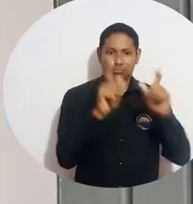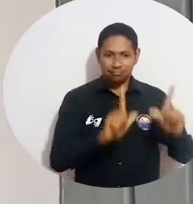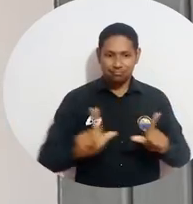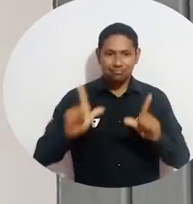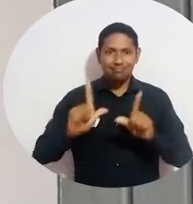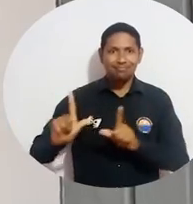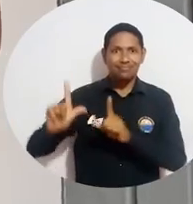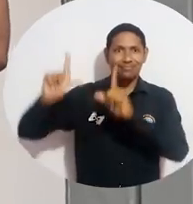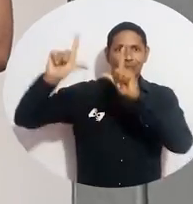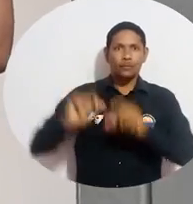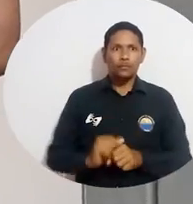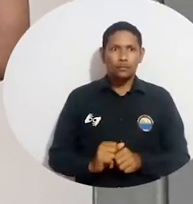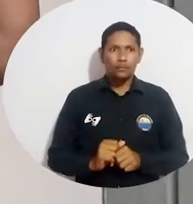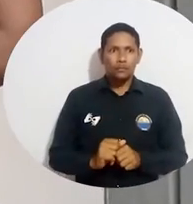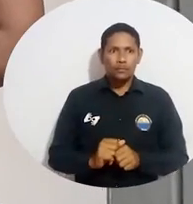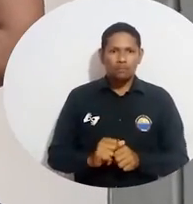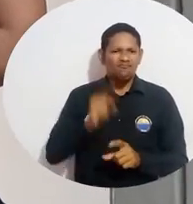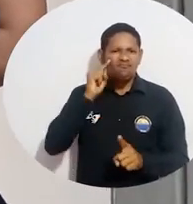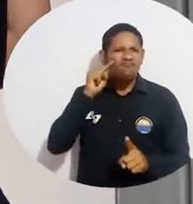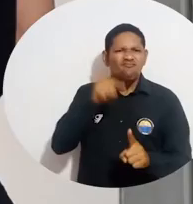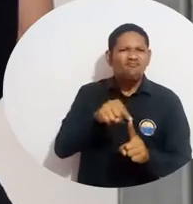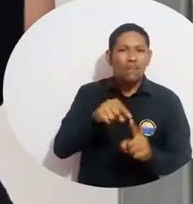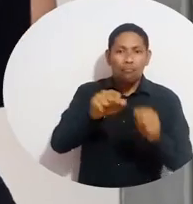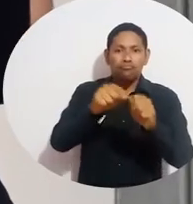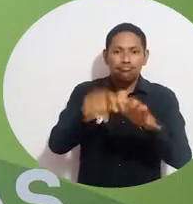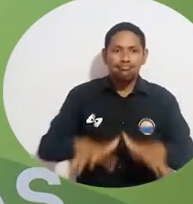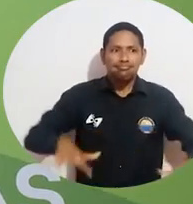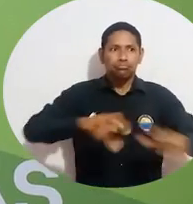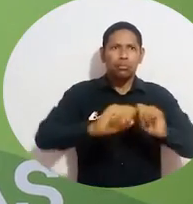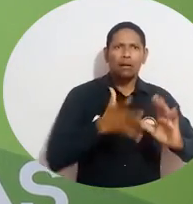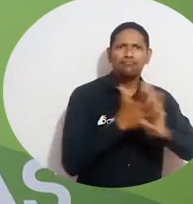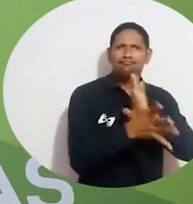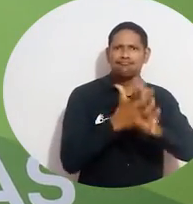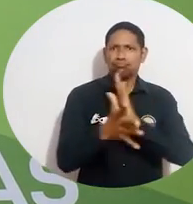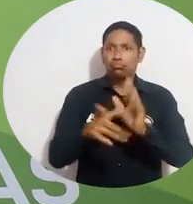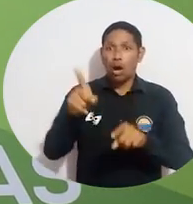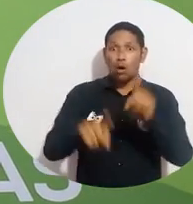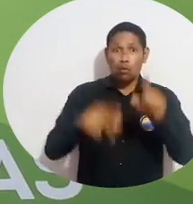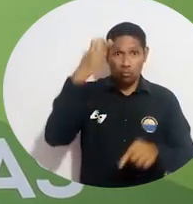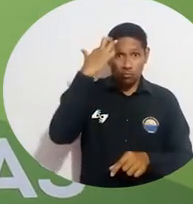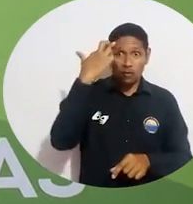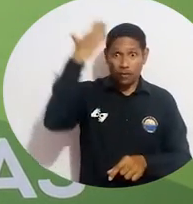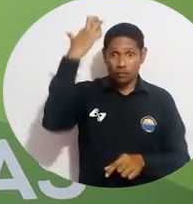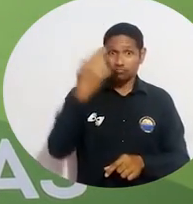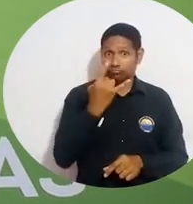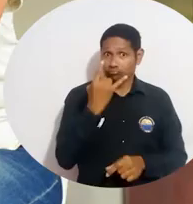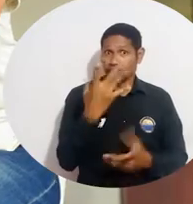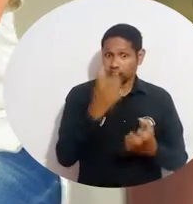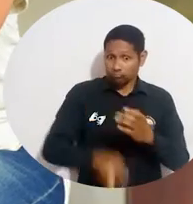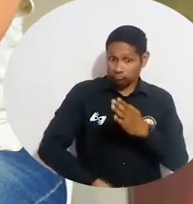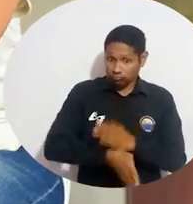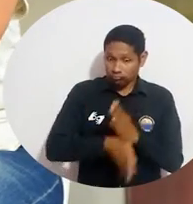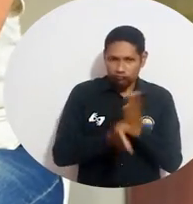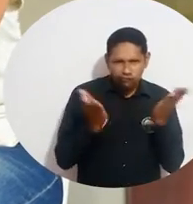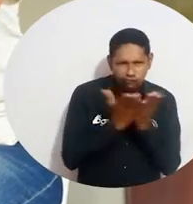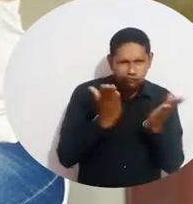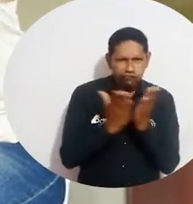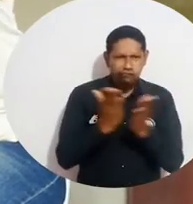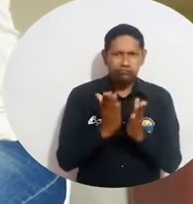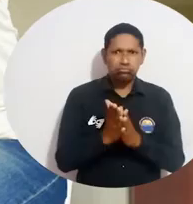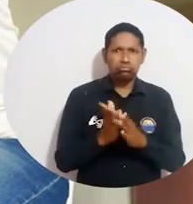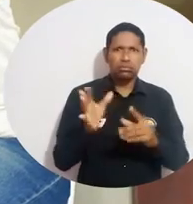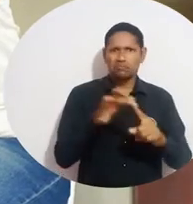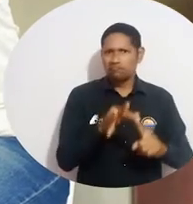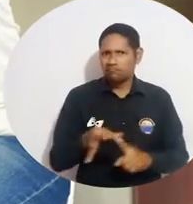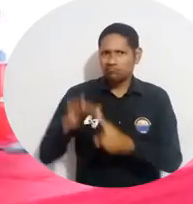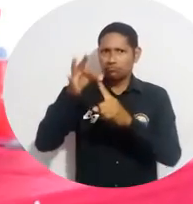ferias de posgrados. El objetivo de la actividad se centró en brindar un espacio de información a los profesionales interesados en continuar sus estudios a